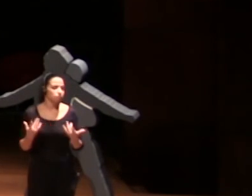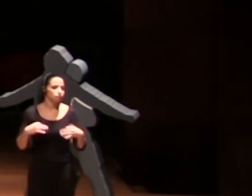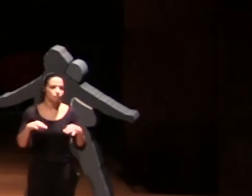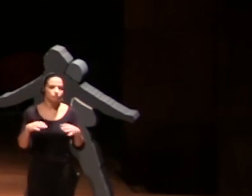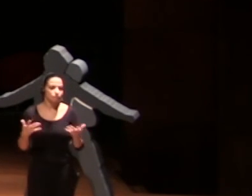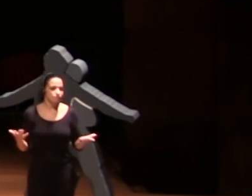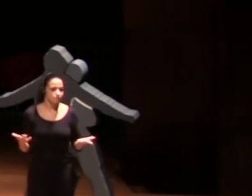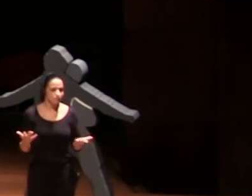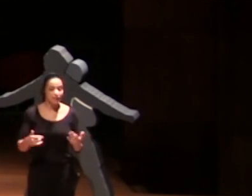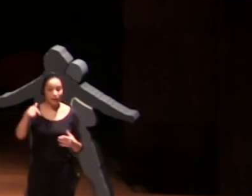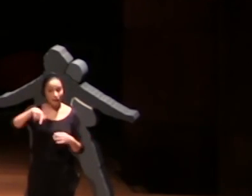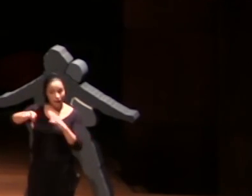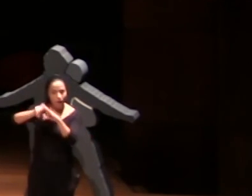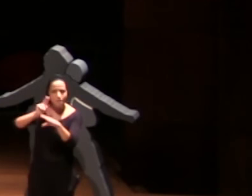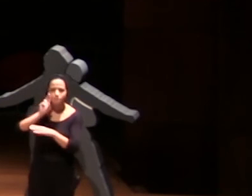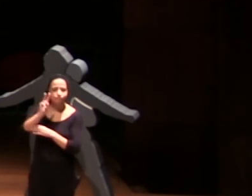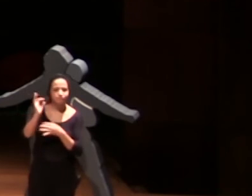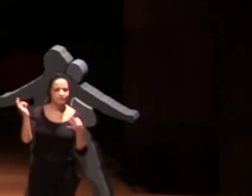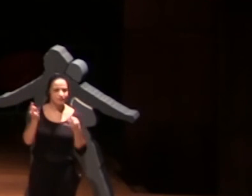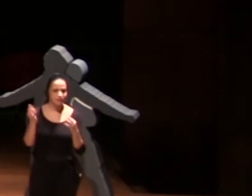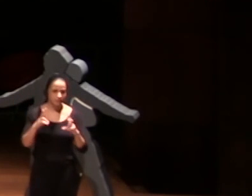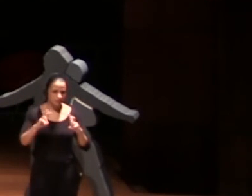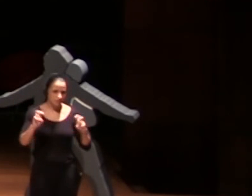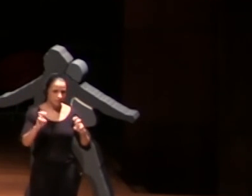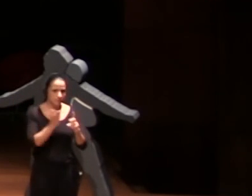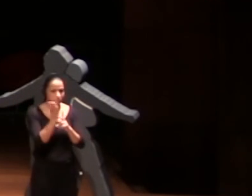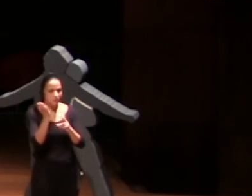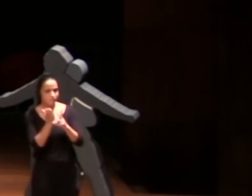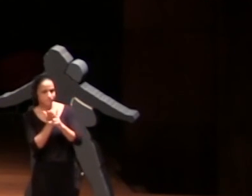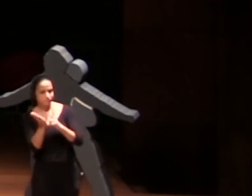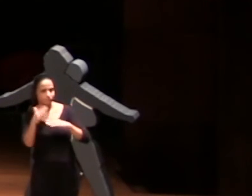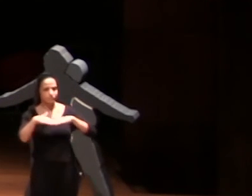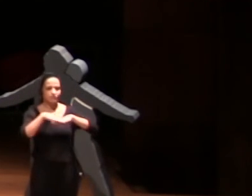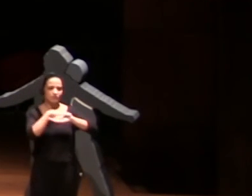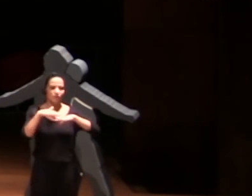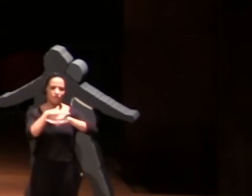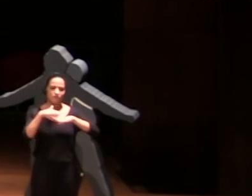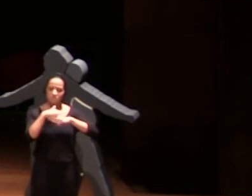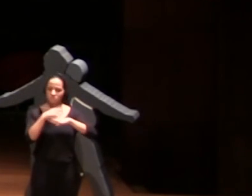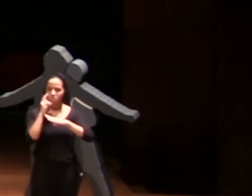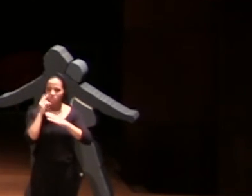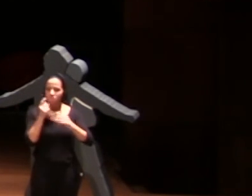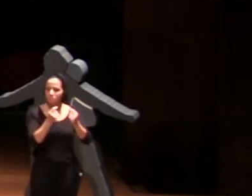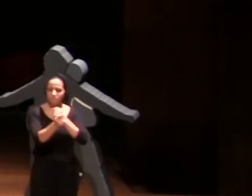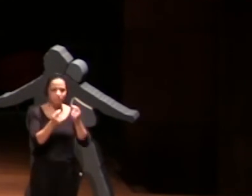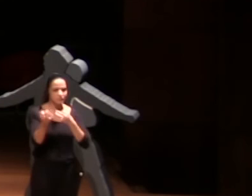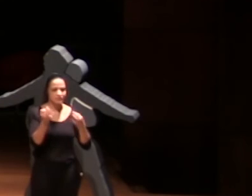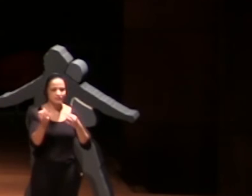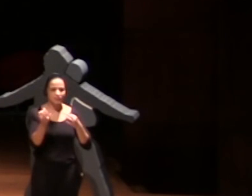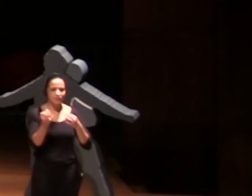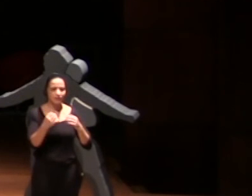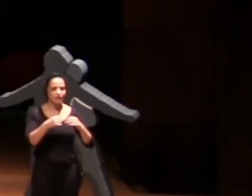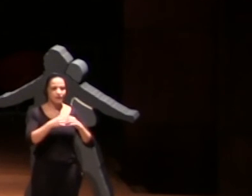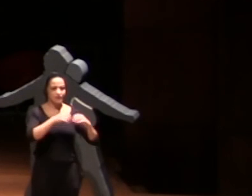Básicamente, en este vídeo vemos la determinación de dos rangos de interés, ¿vale? Y medimos el deslizamiento de